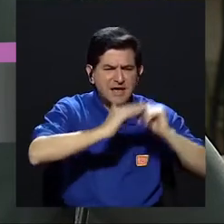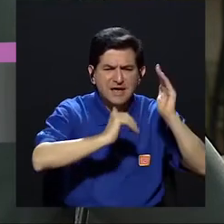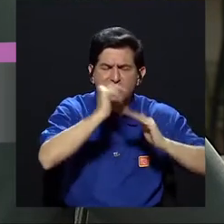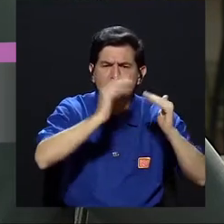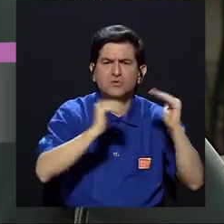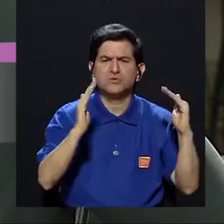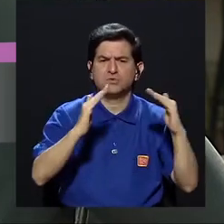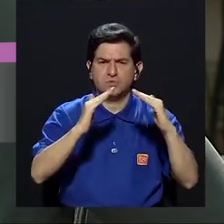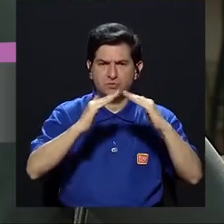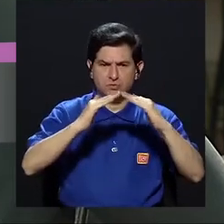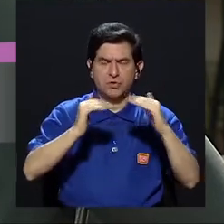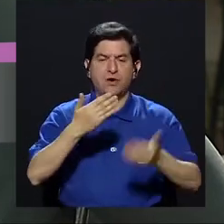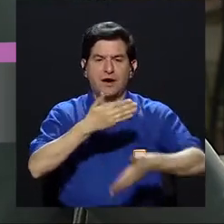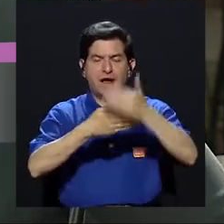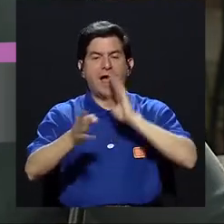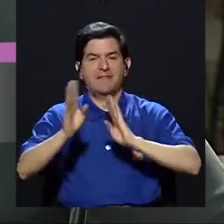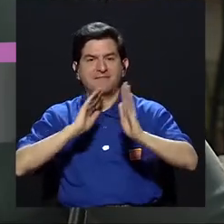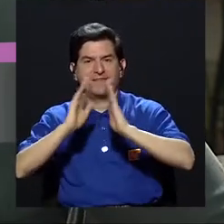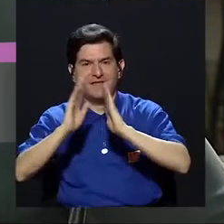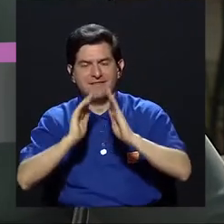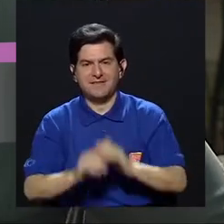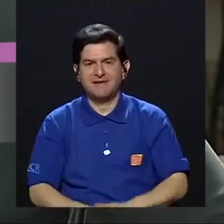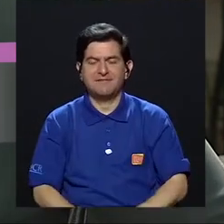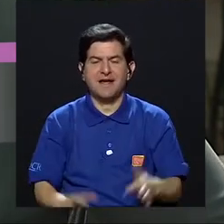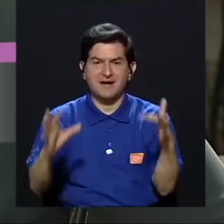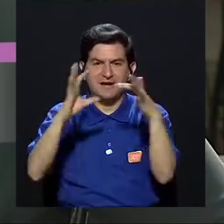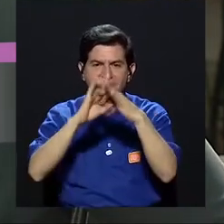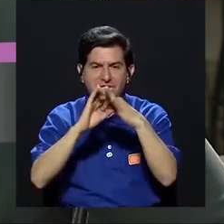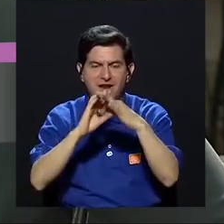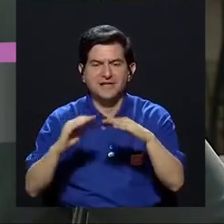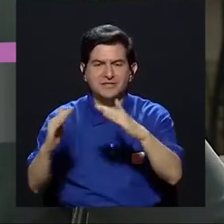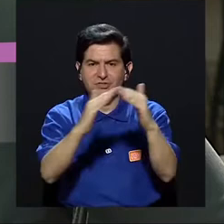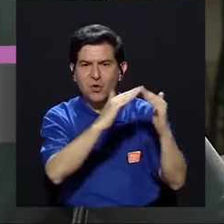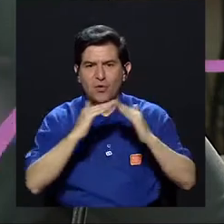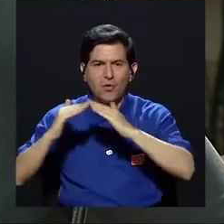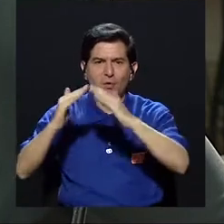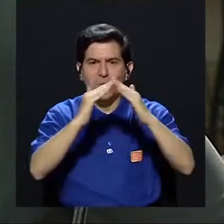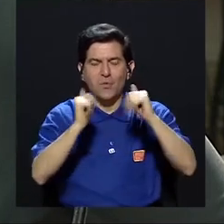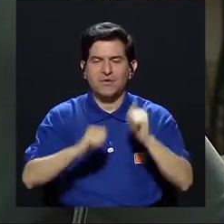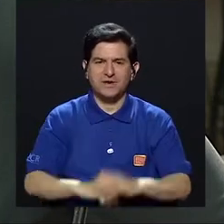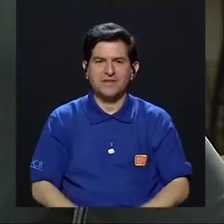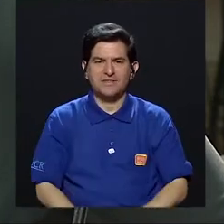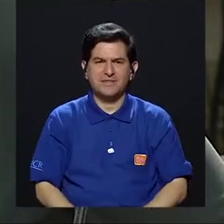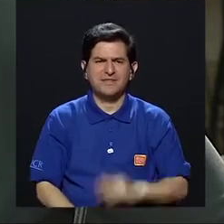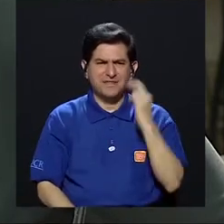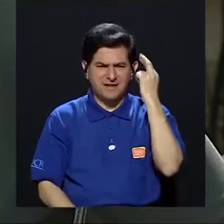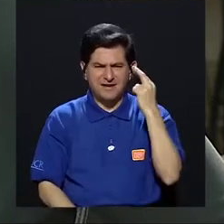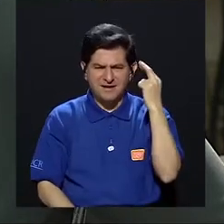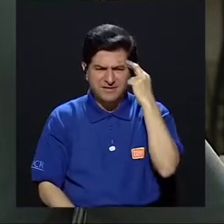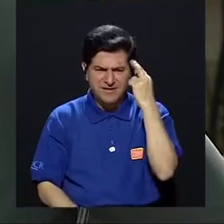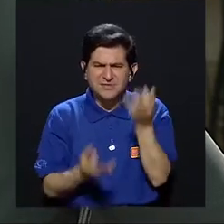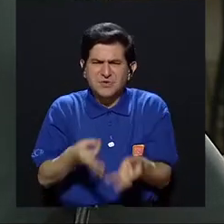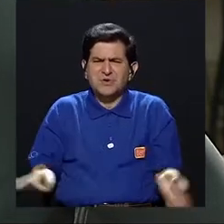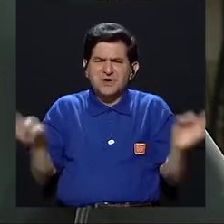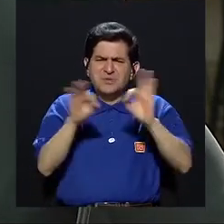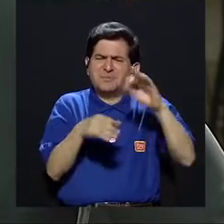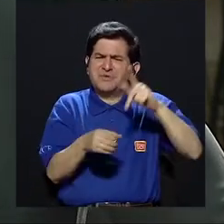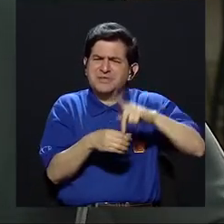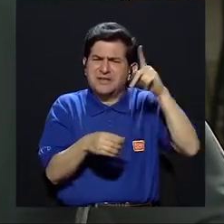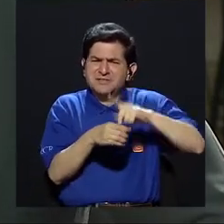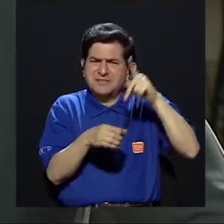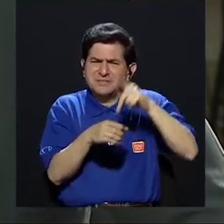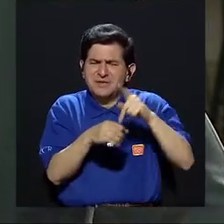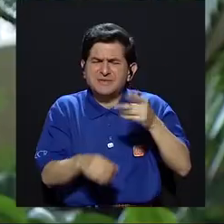construcción de la vivienda, ¿verdad?, antes de hablar en la relación con la comunidad, es ¿por qué es tan importante participar de